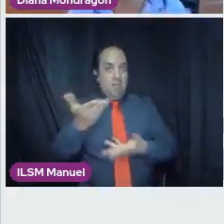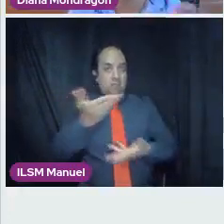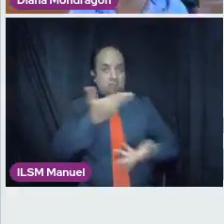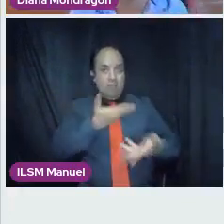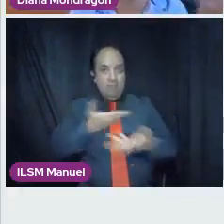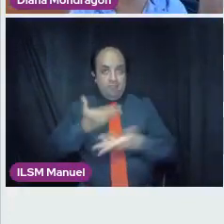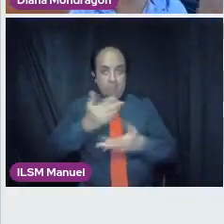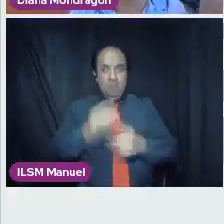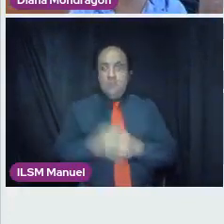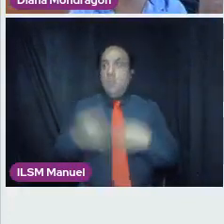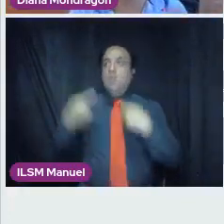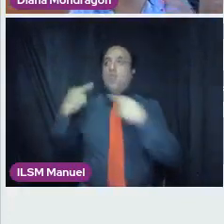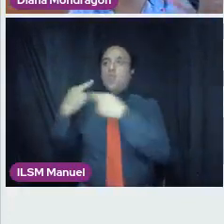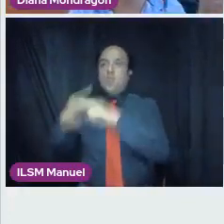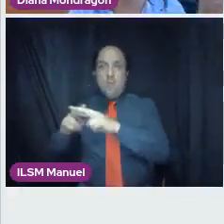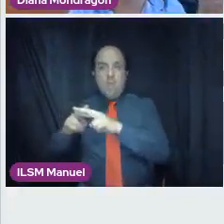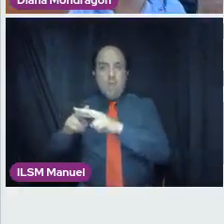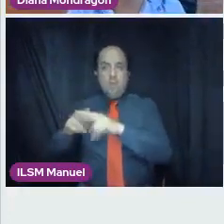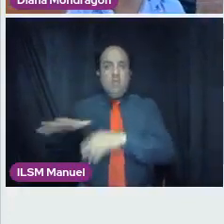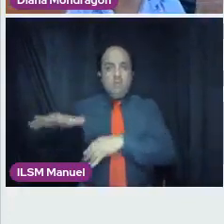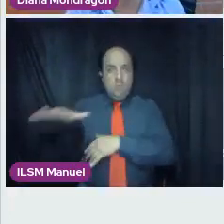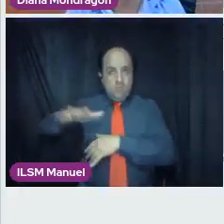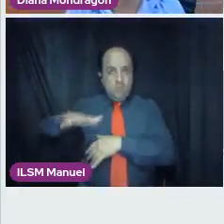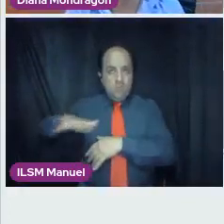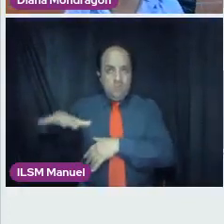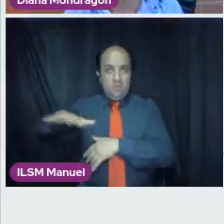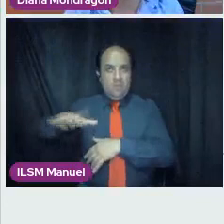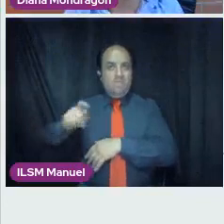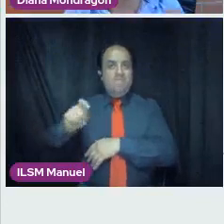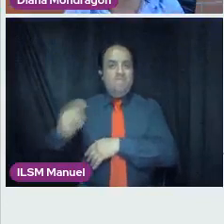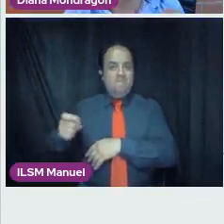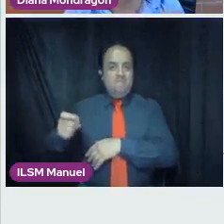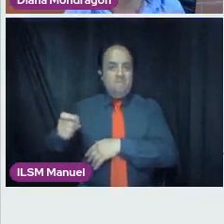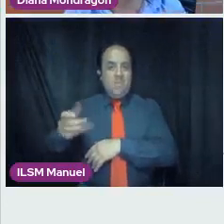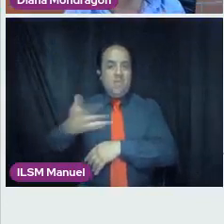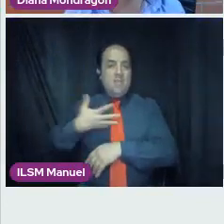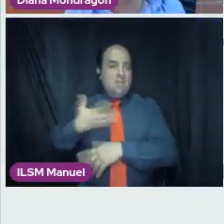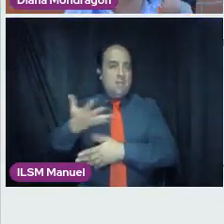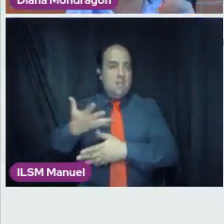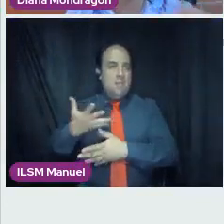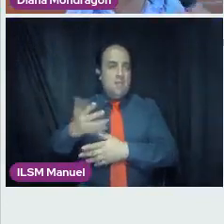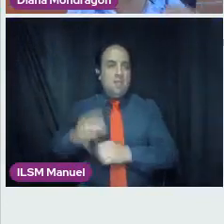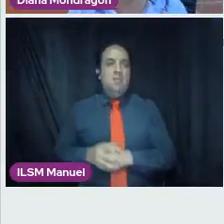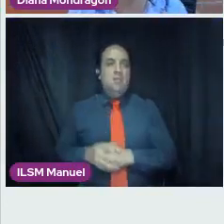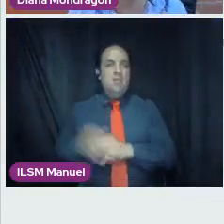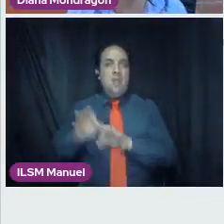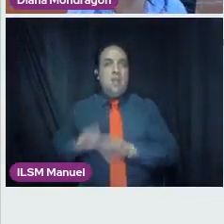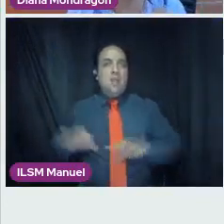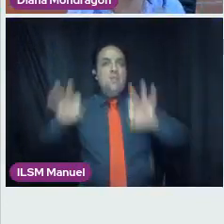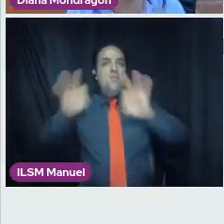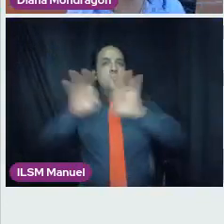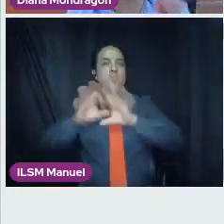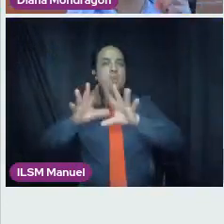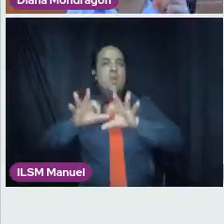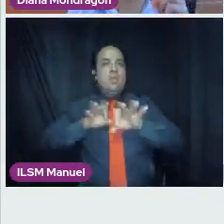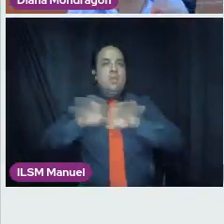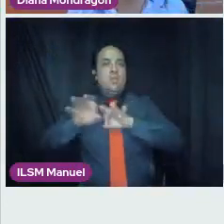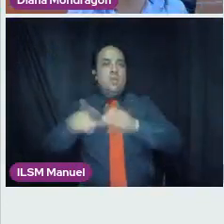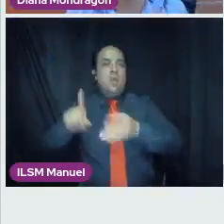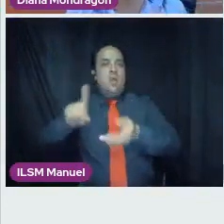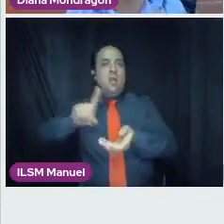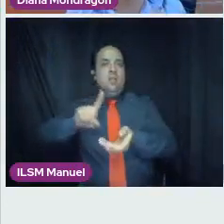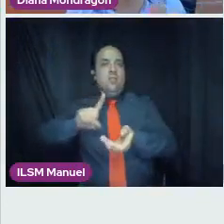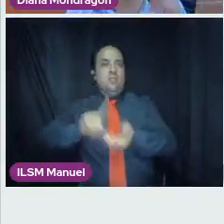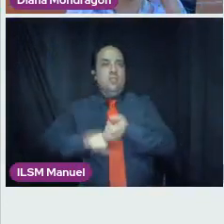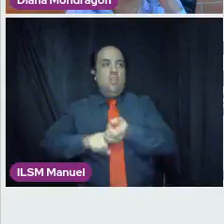Los profesores o los docentes tienen un particular papel dentro de la formación académica